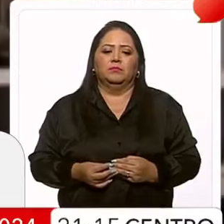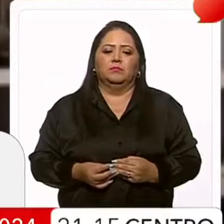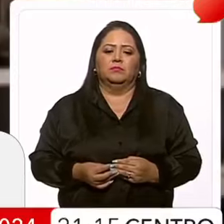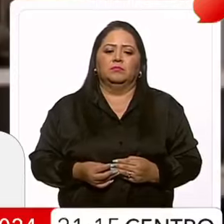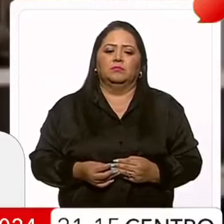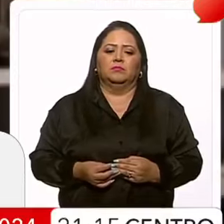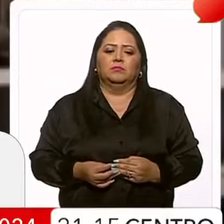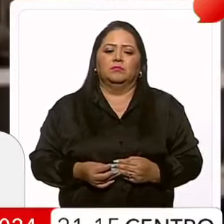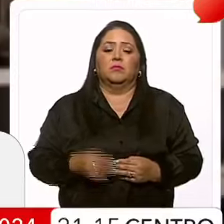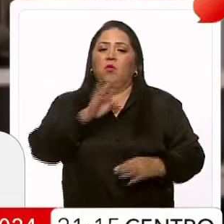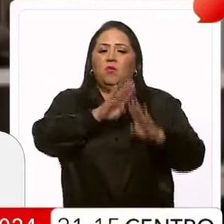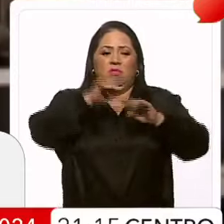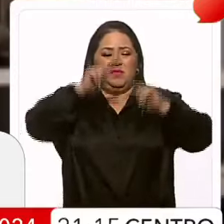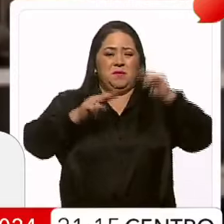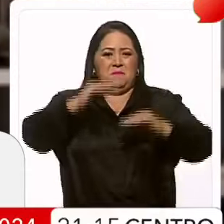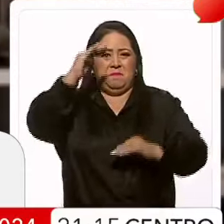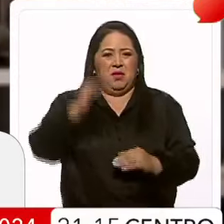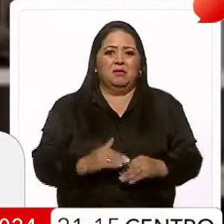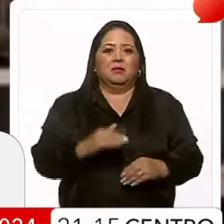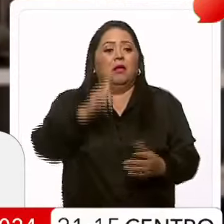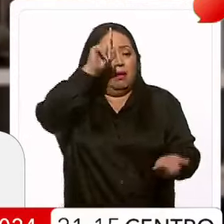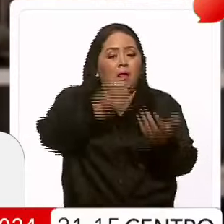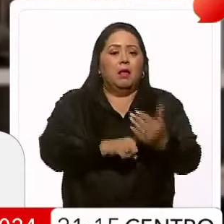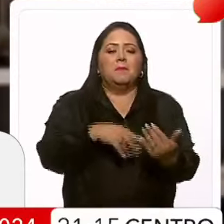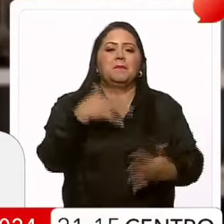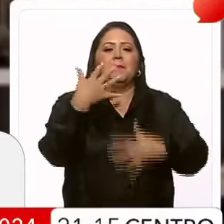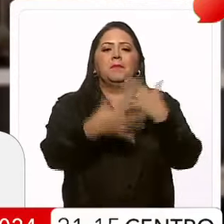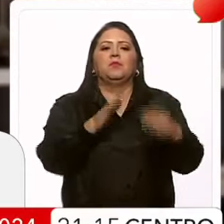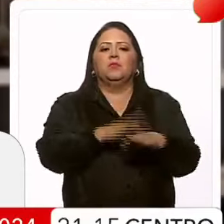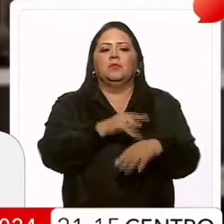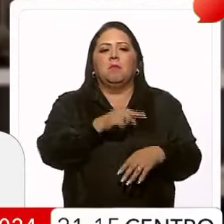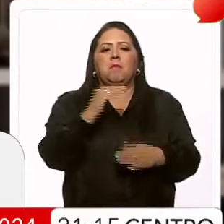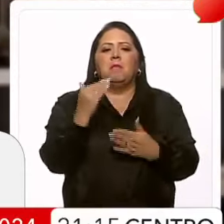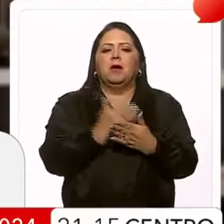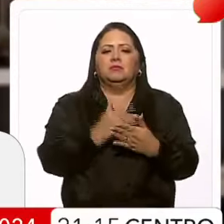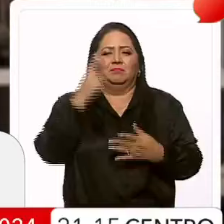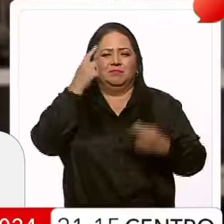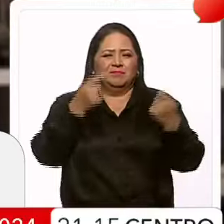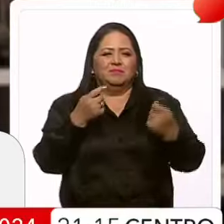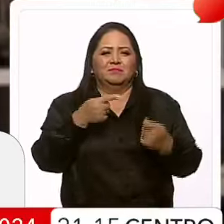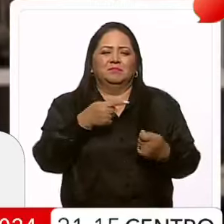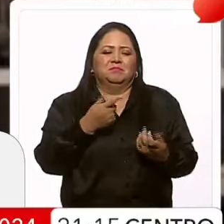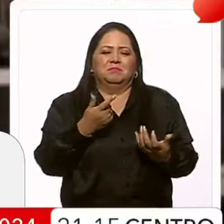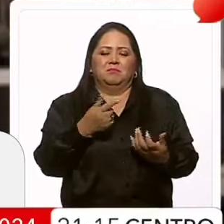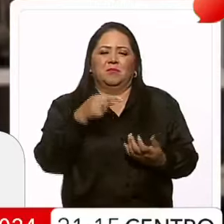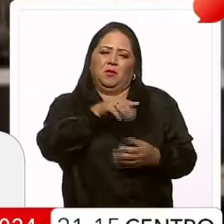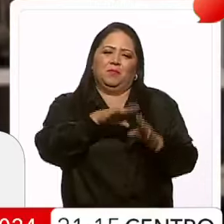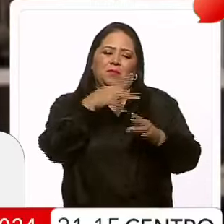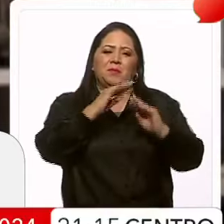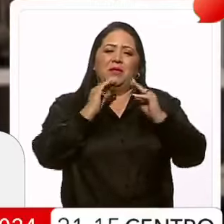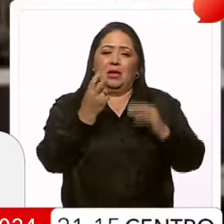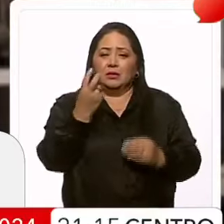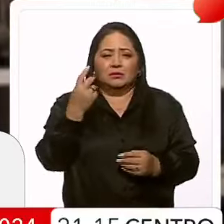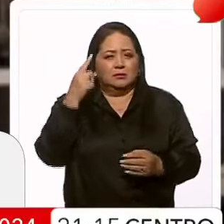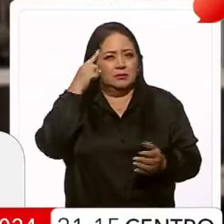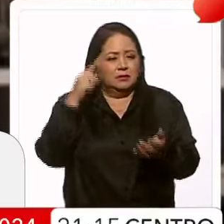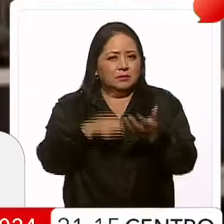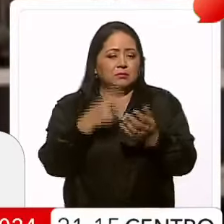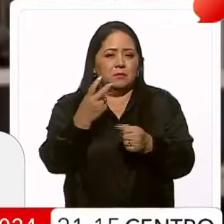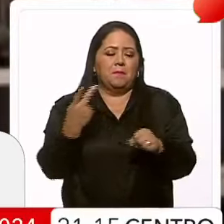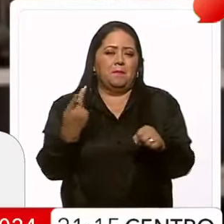de menor nivel resultan ser más violentos porque son menos estratégicos, son más reactivos. Eso creo que ha